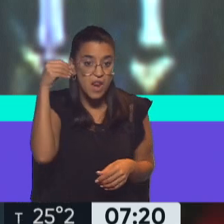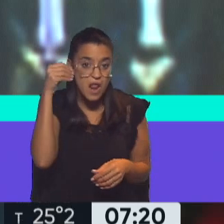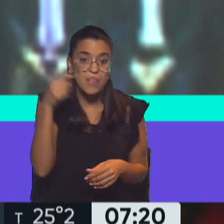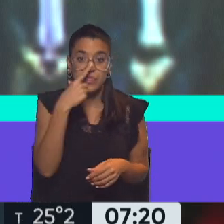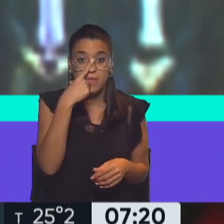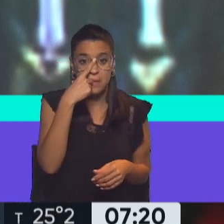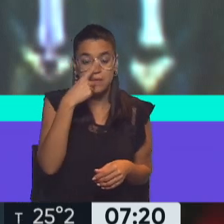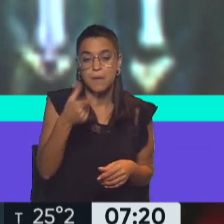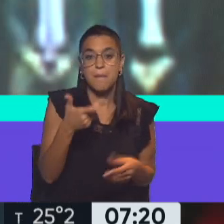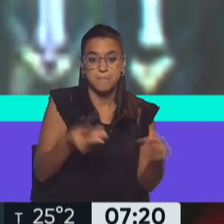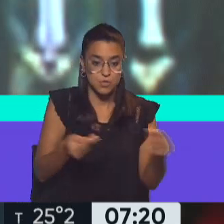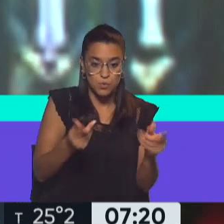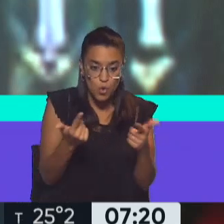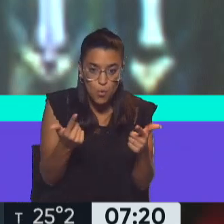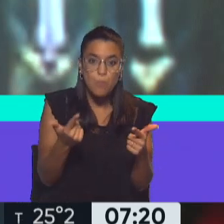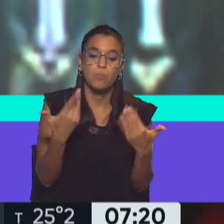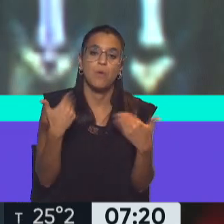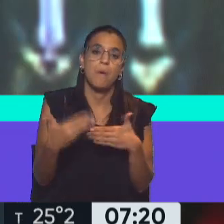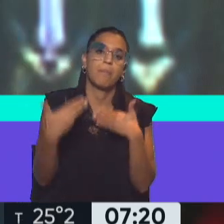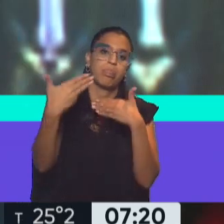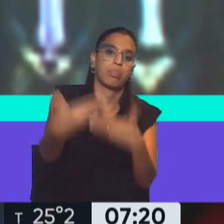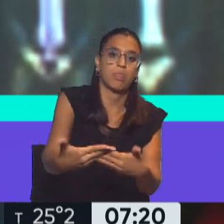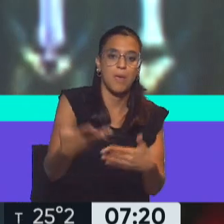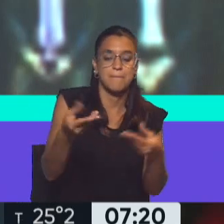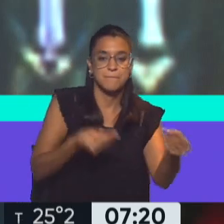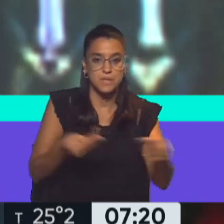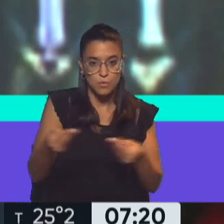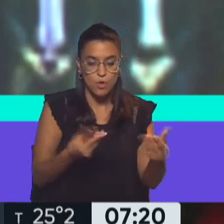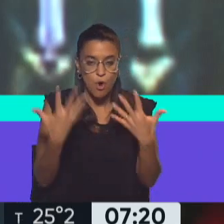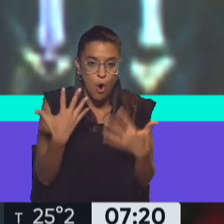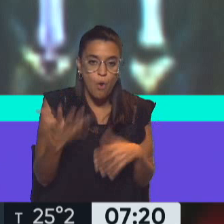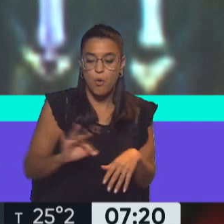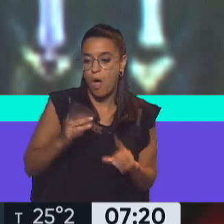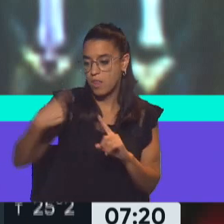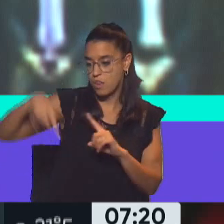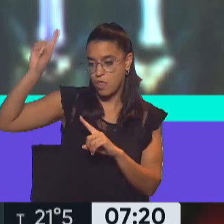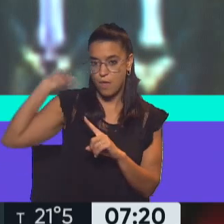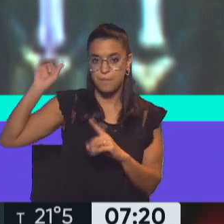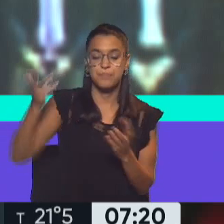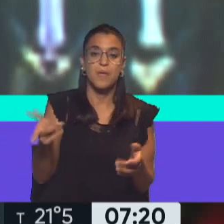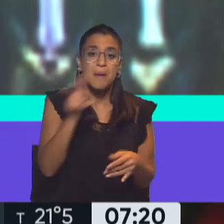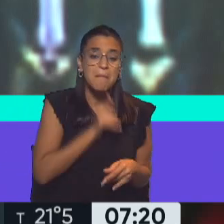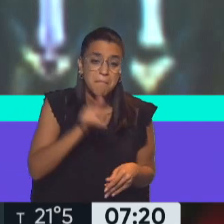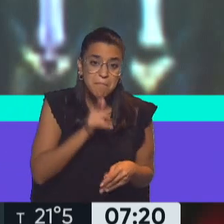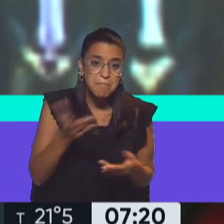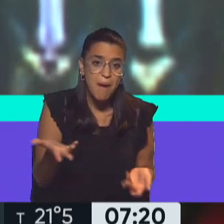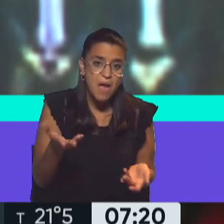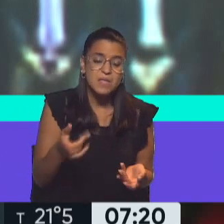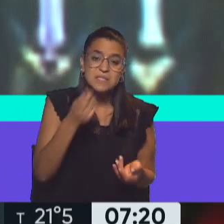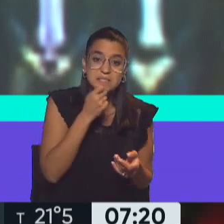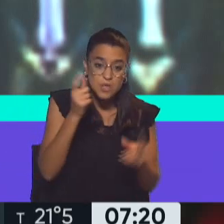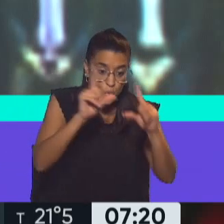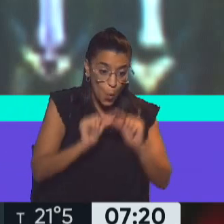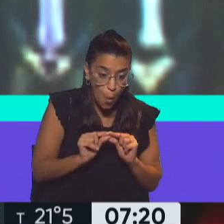Kirchner quedó sin presupuesto y tuvo que prorrogar el presupuesto, obviamente, del año anterior. Todo parece indicar si los